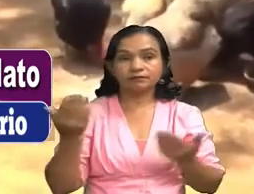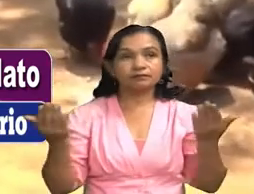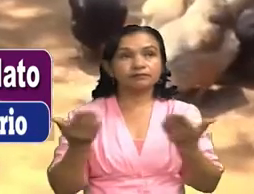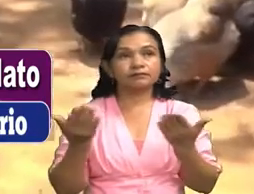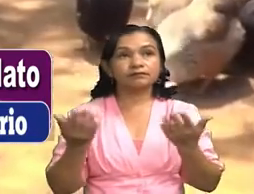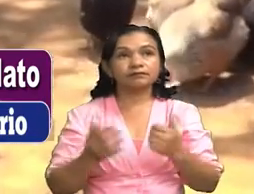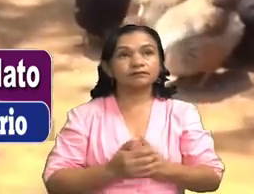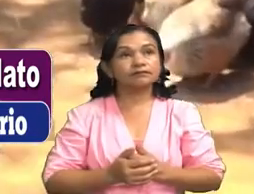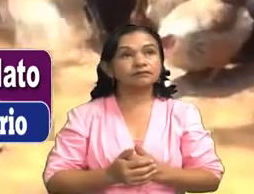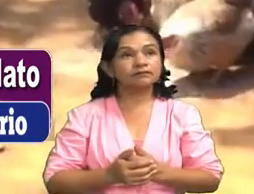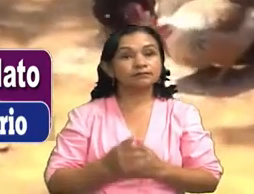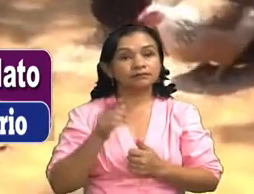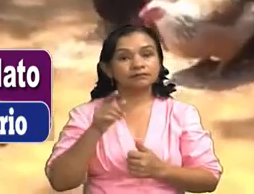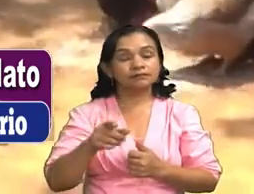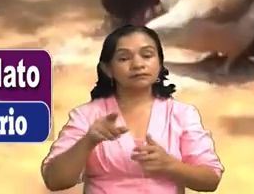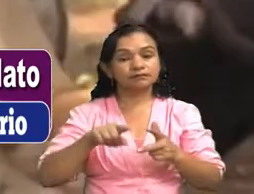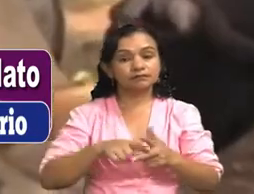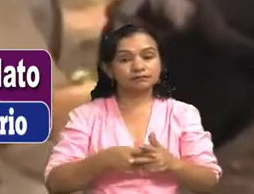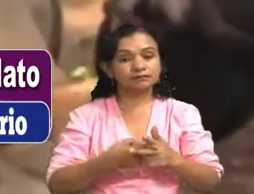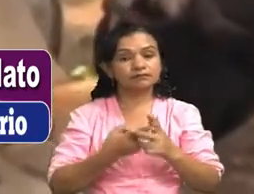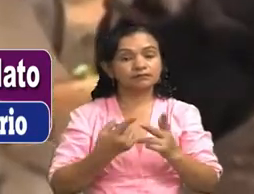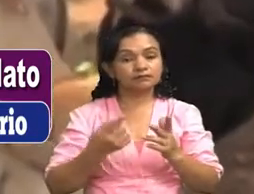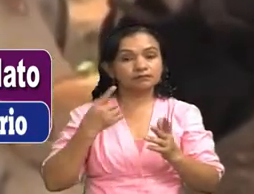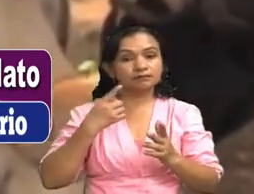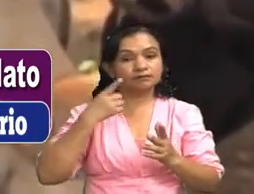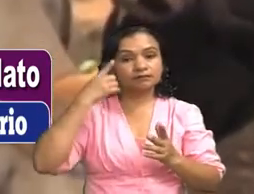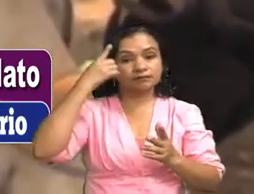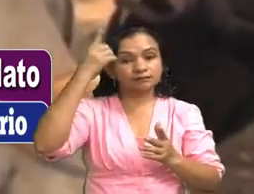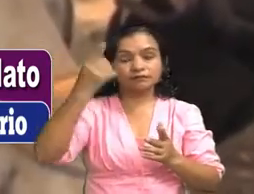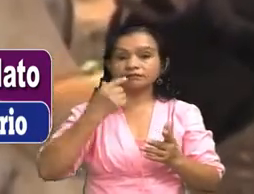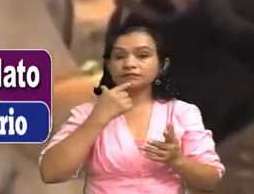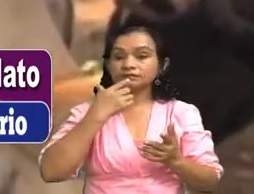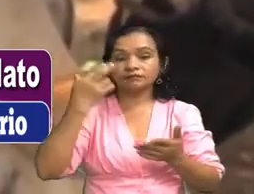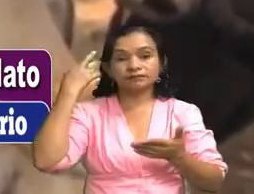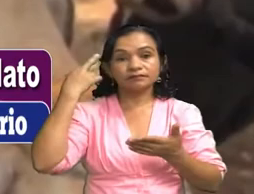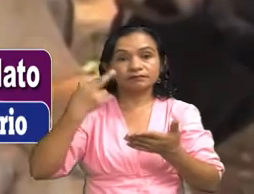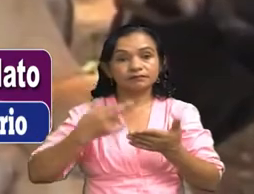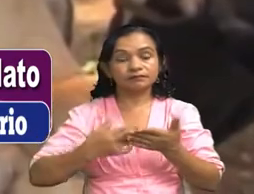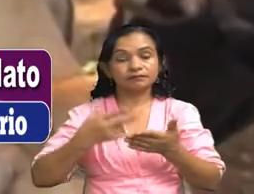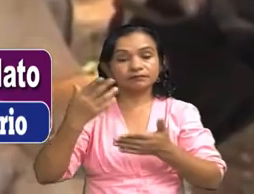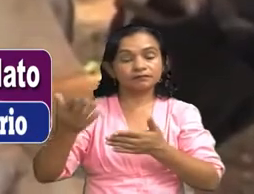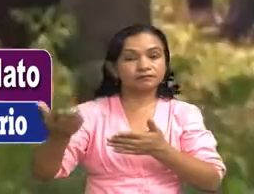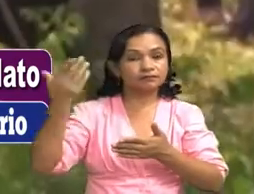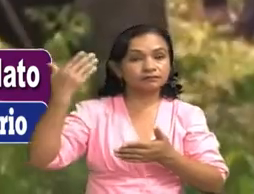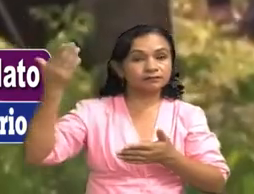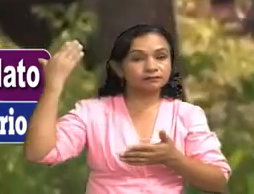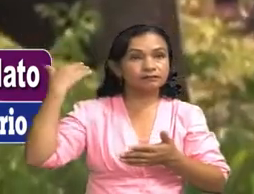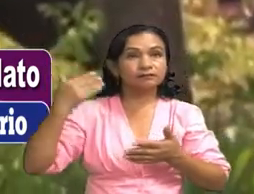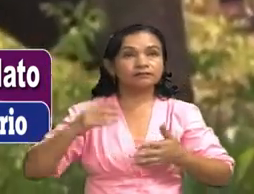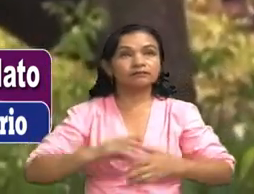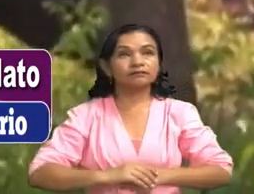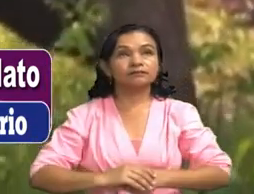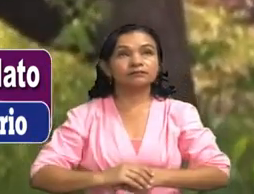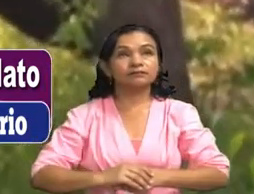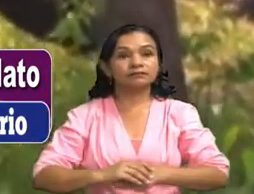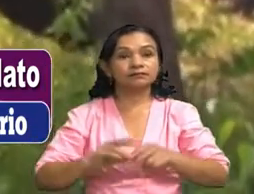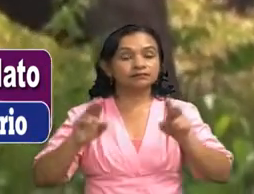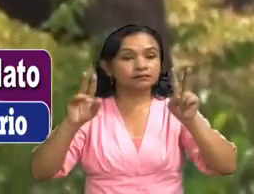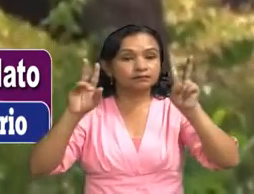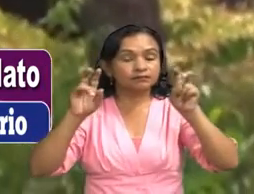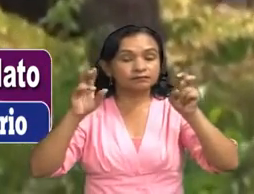Ese pequeño comenzó a surgir. Porque recuerdo que en aquel tiempo, sobre la